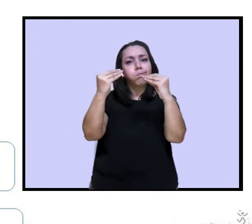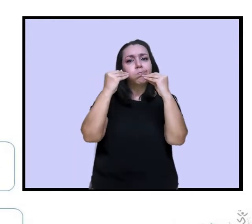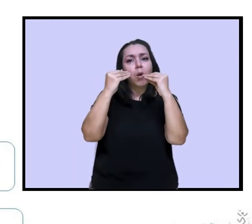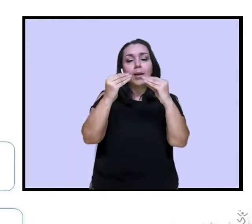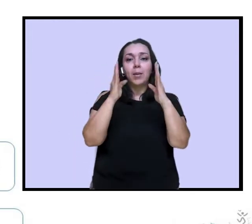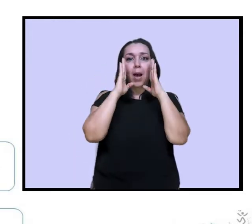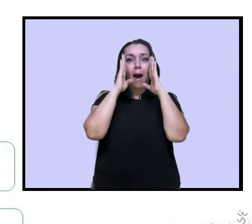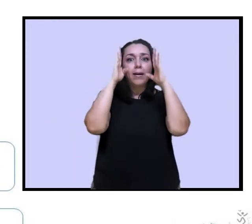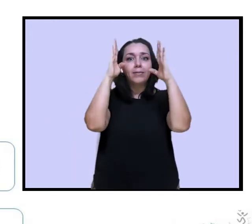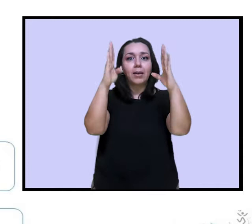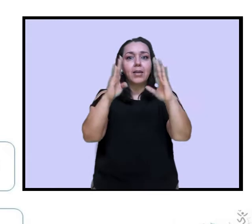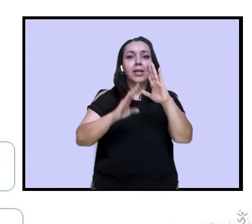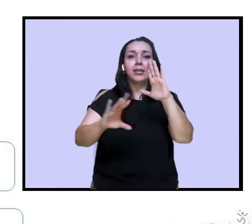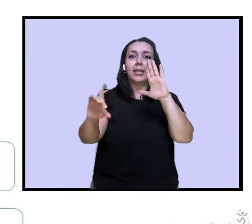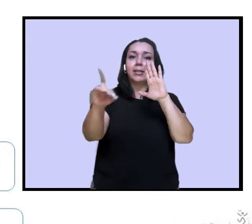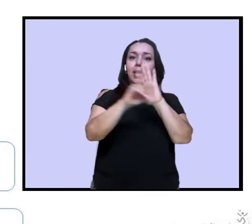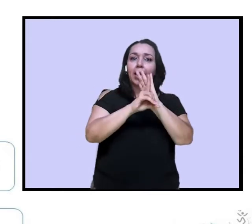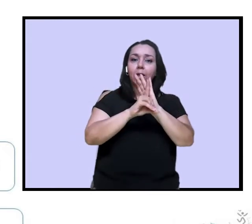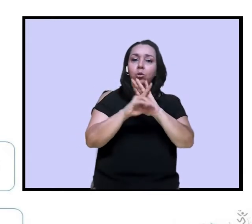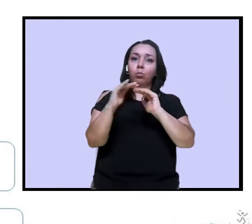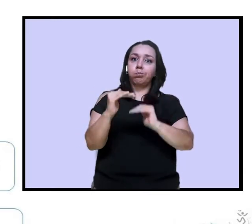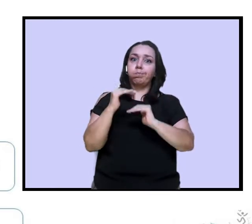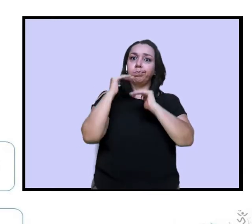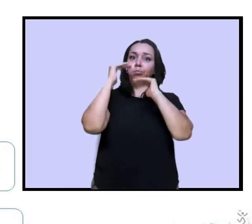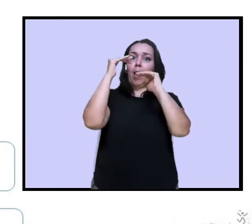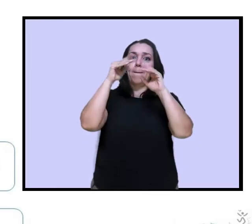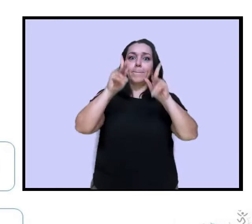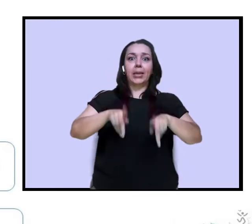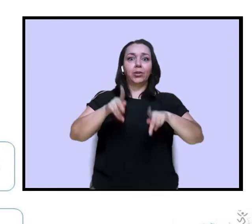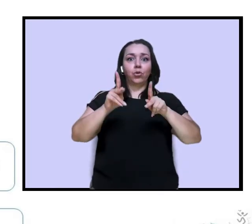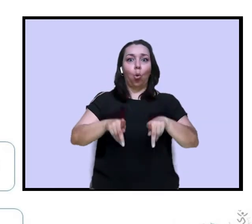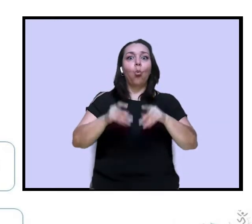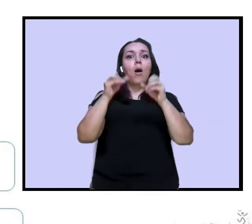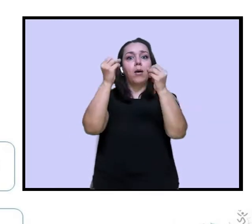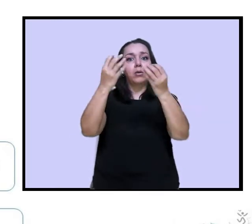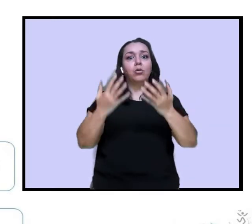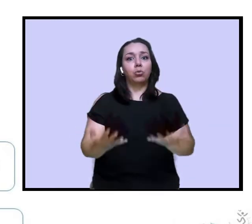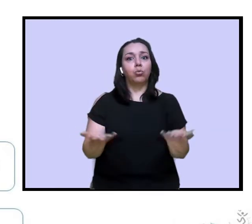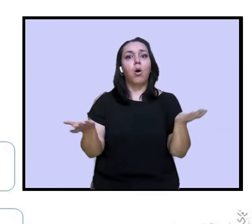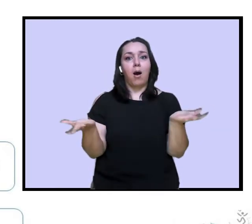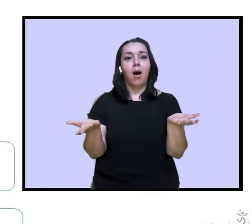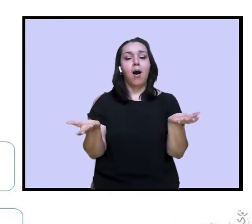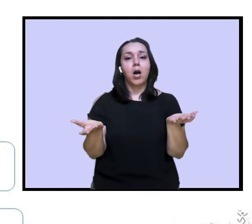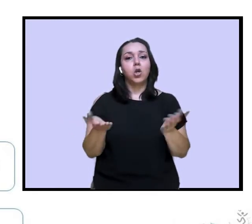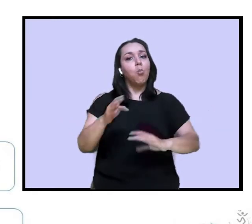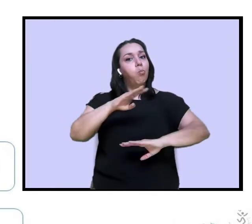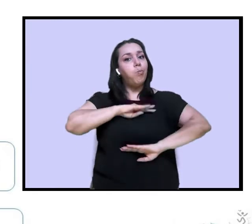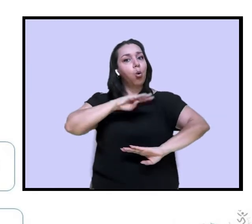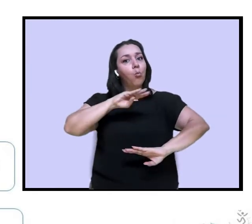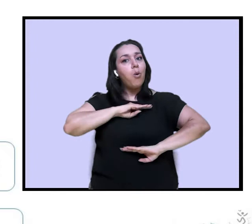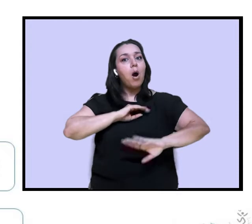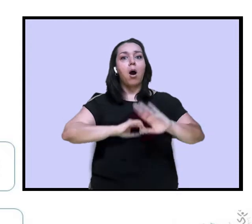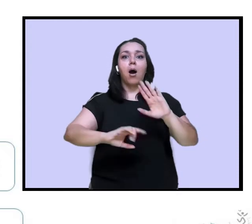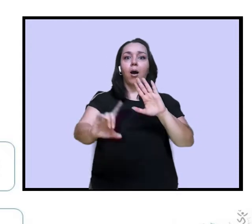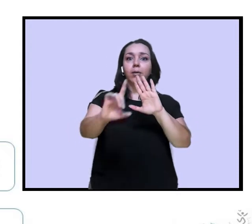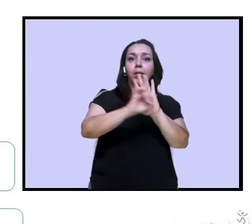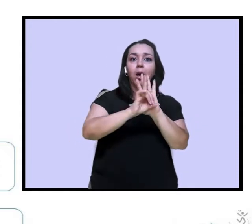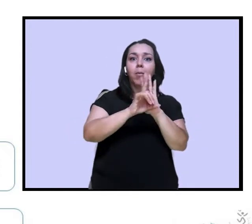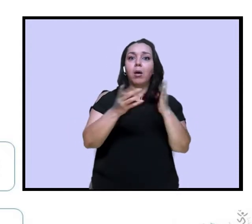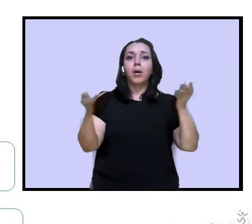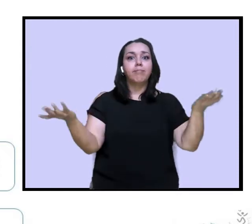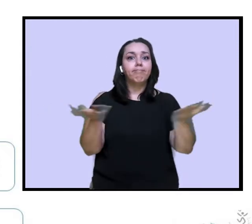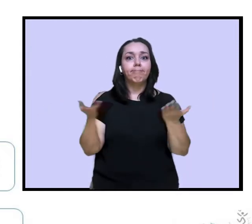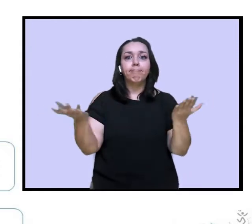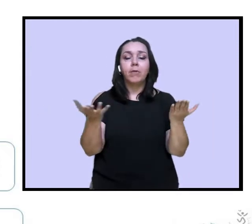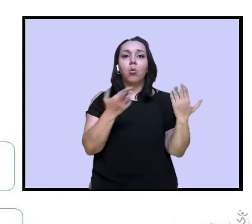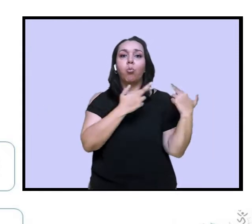problema, atendiendo siempre el interés superior de la persona estudiante, es decir, con toda la satisfacción de sus derechos, en este